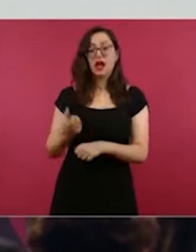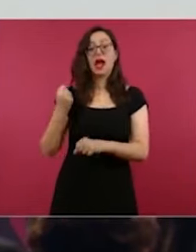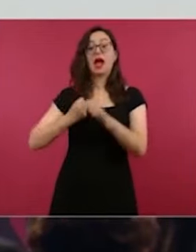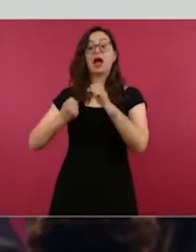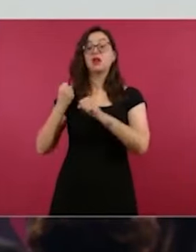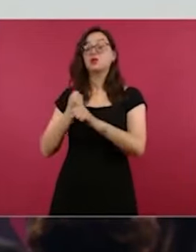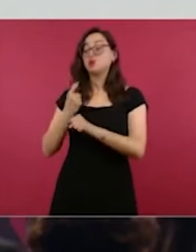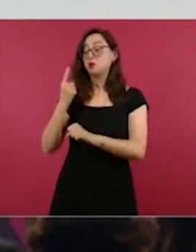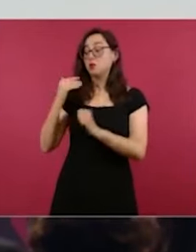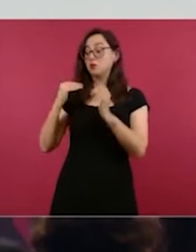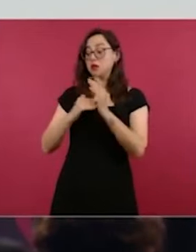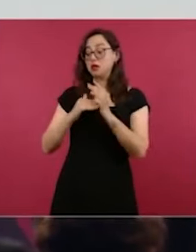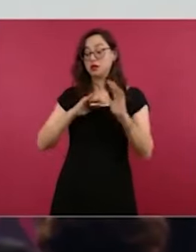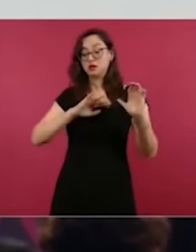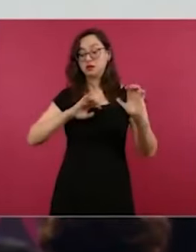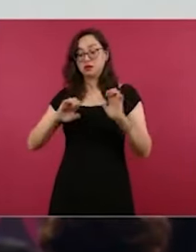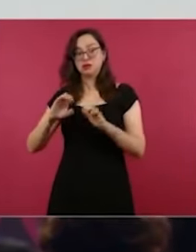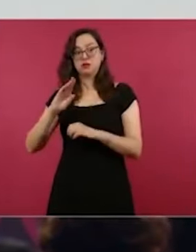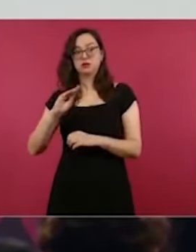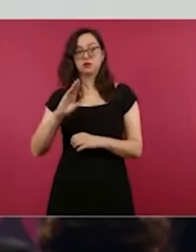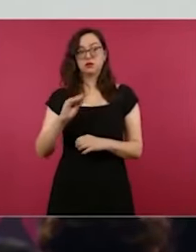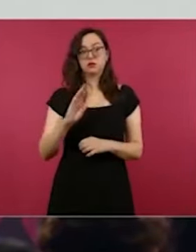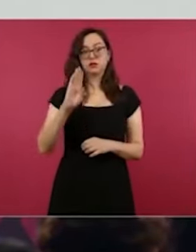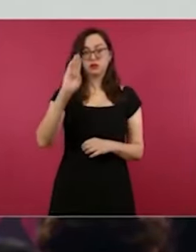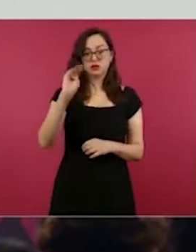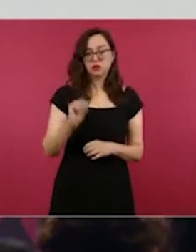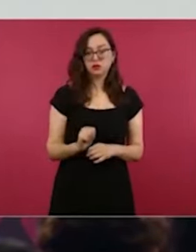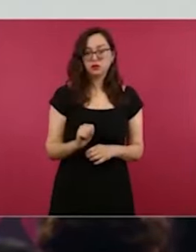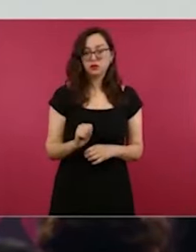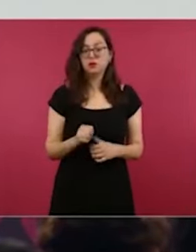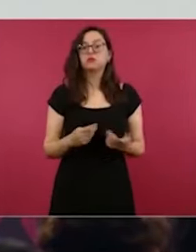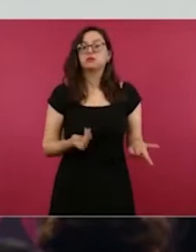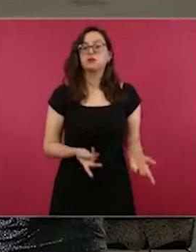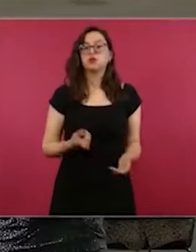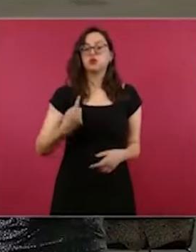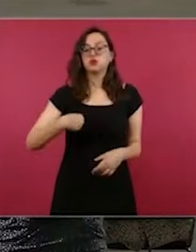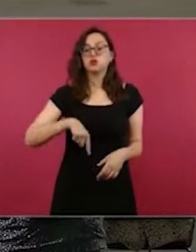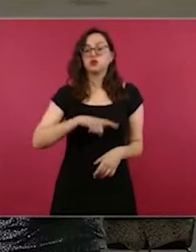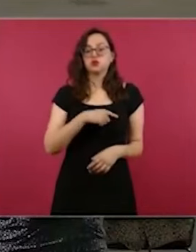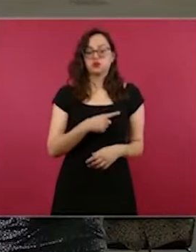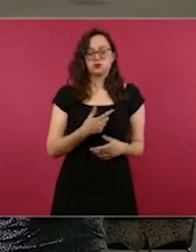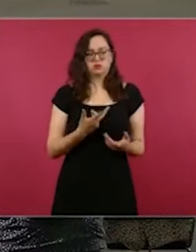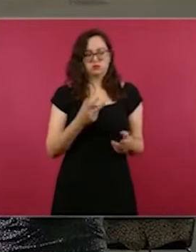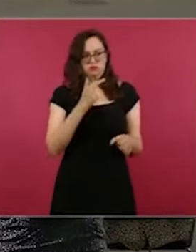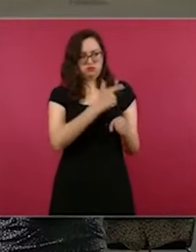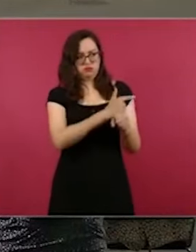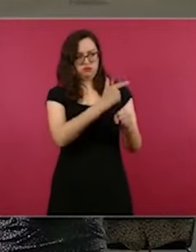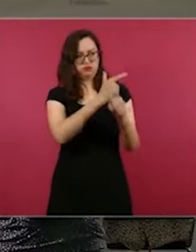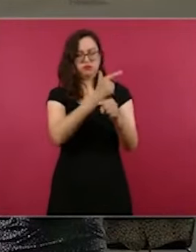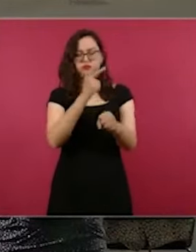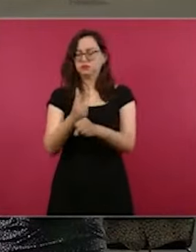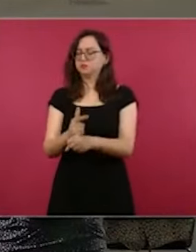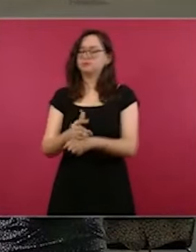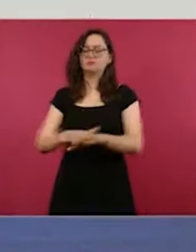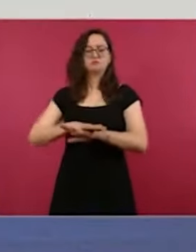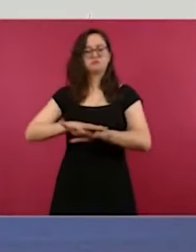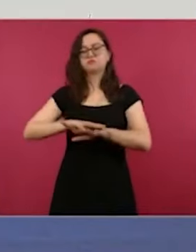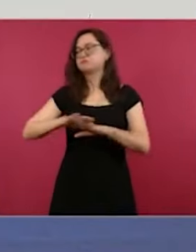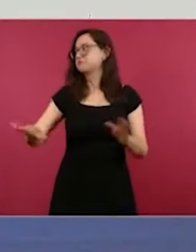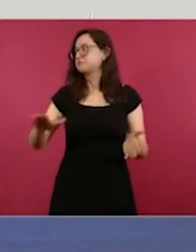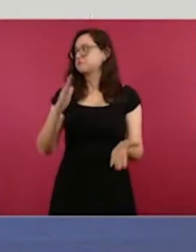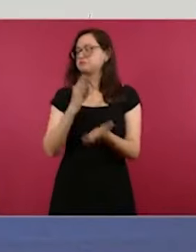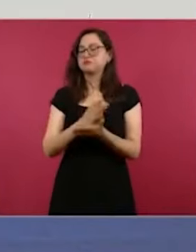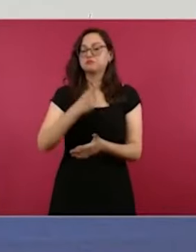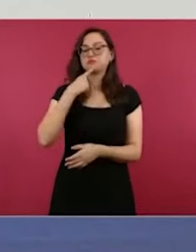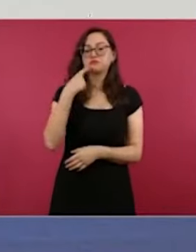instancia la responsabilidad recae en todos nosotros como sociedad debemos exigir transparencia a nuestros líderes y